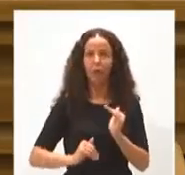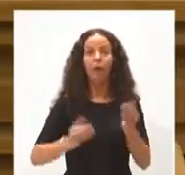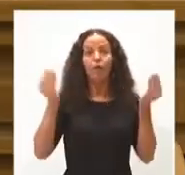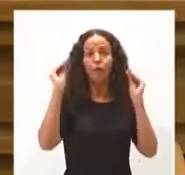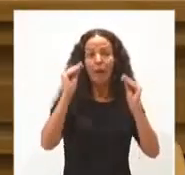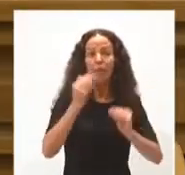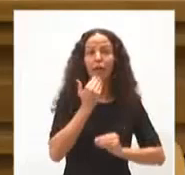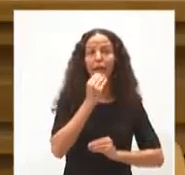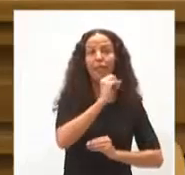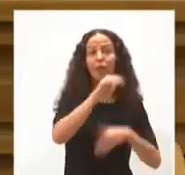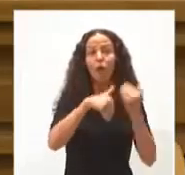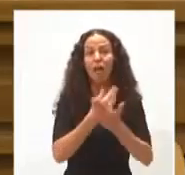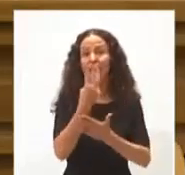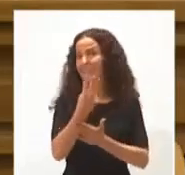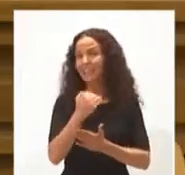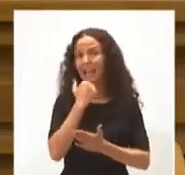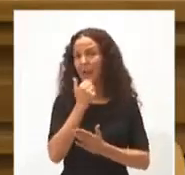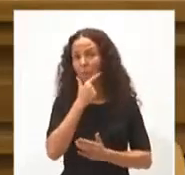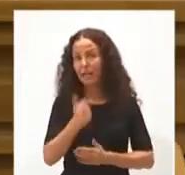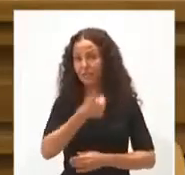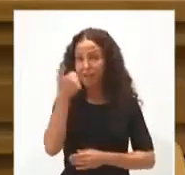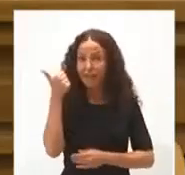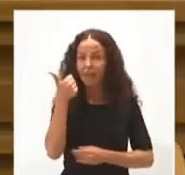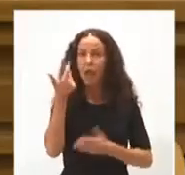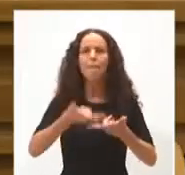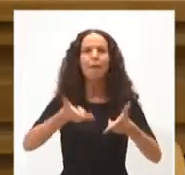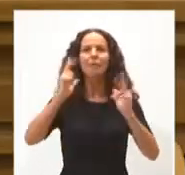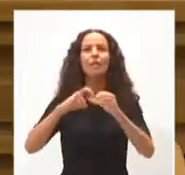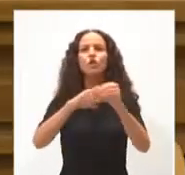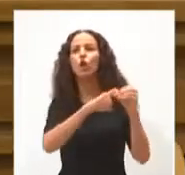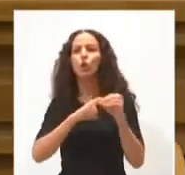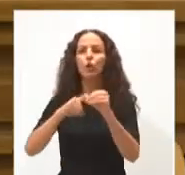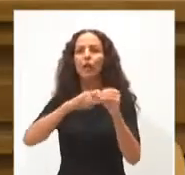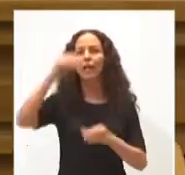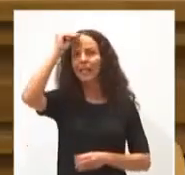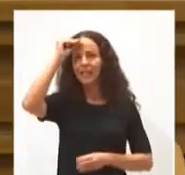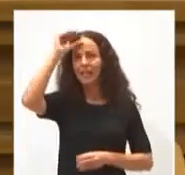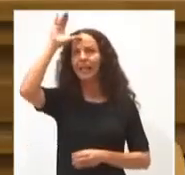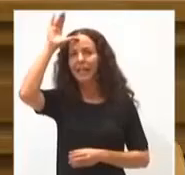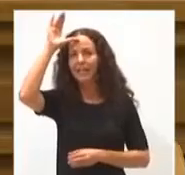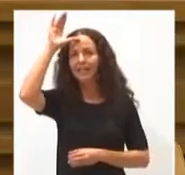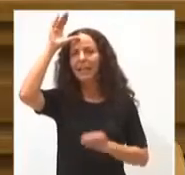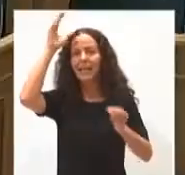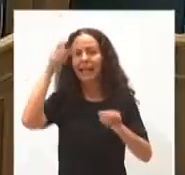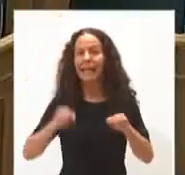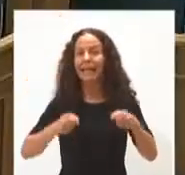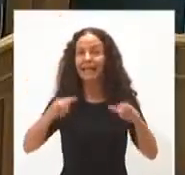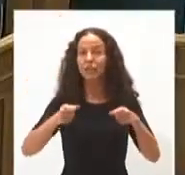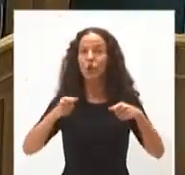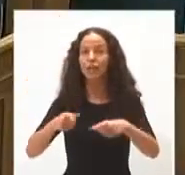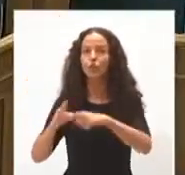de una manera más sencilla y que nos permite ser solidarios e inteligentes en la distribución del gasto